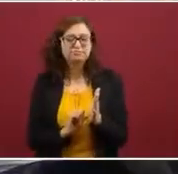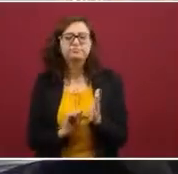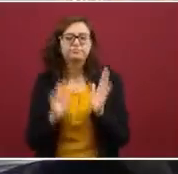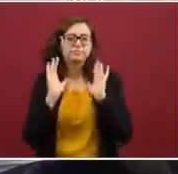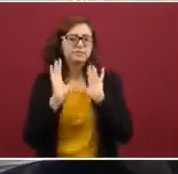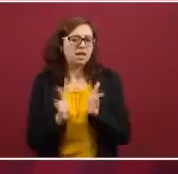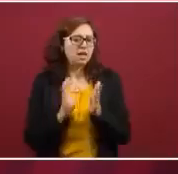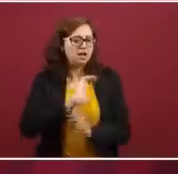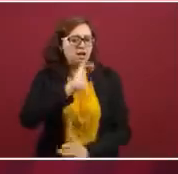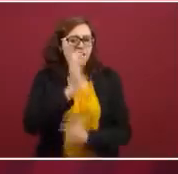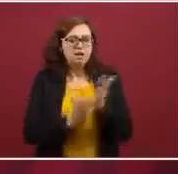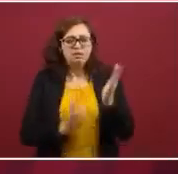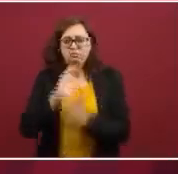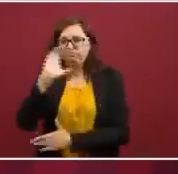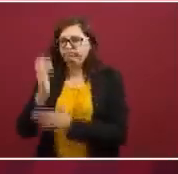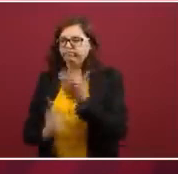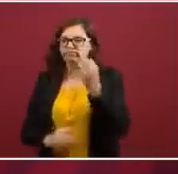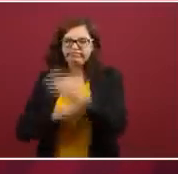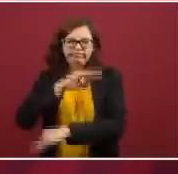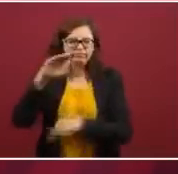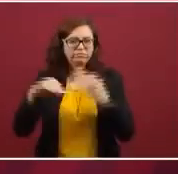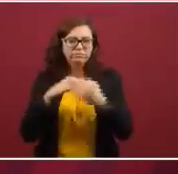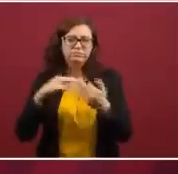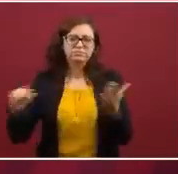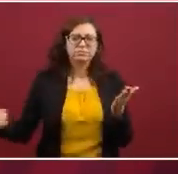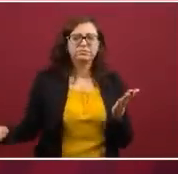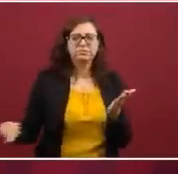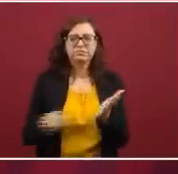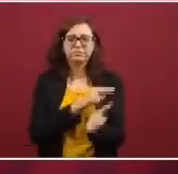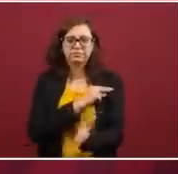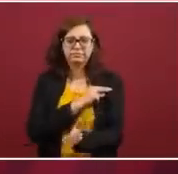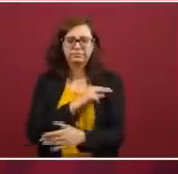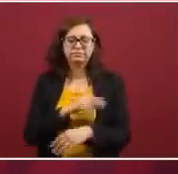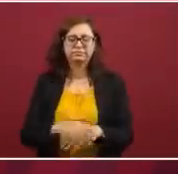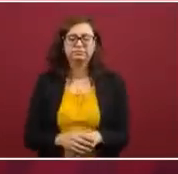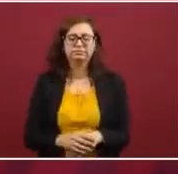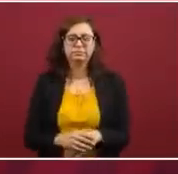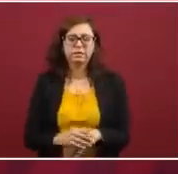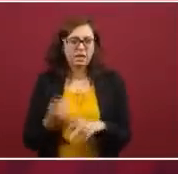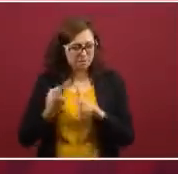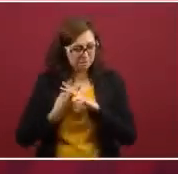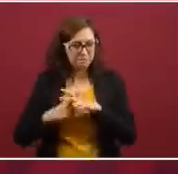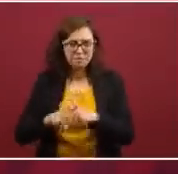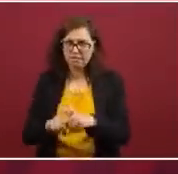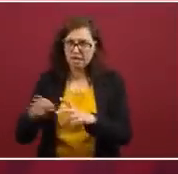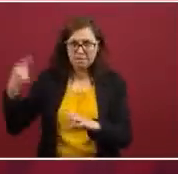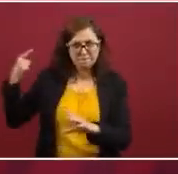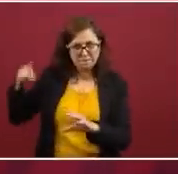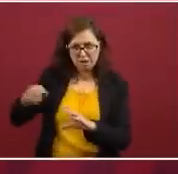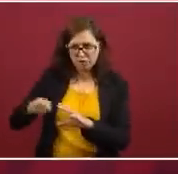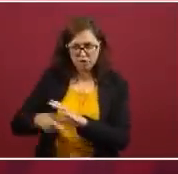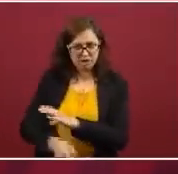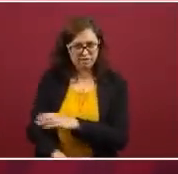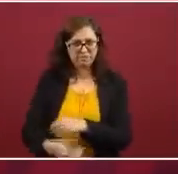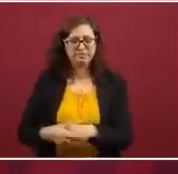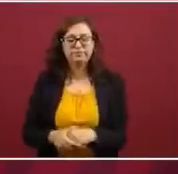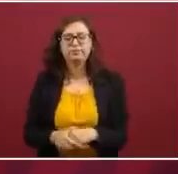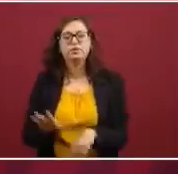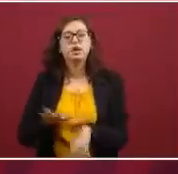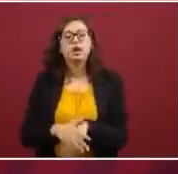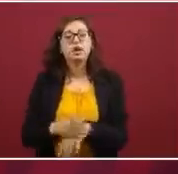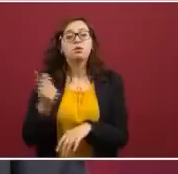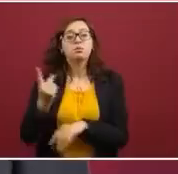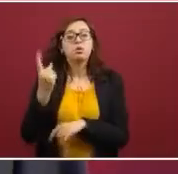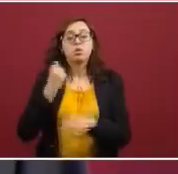estén firmados todos los contratos y se perfore, porque lo que pasó el año pasado